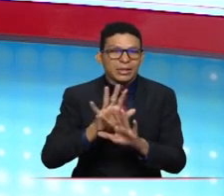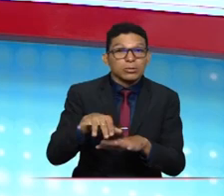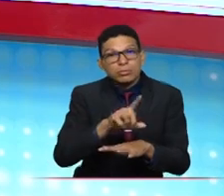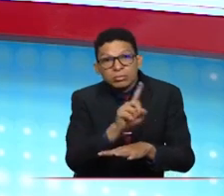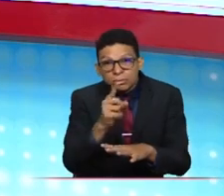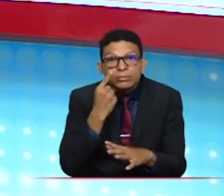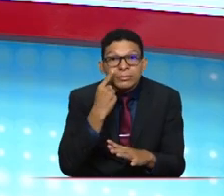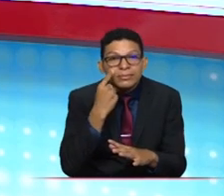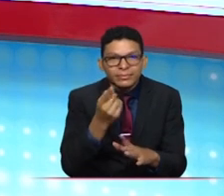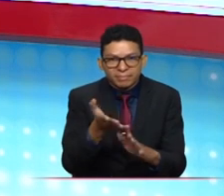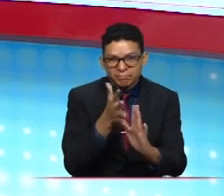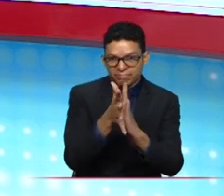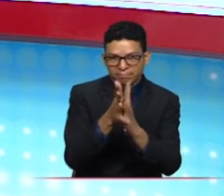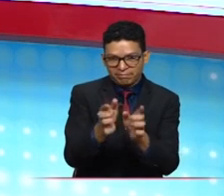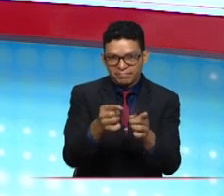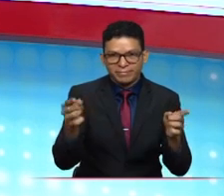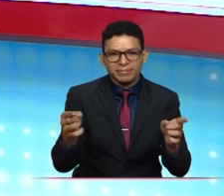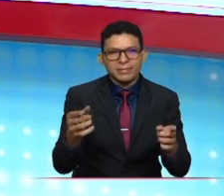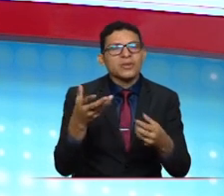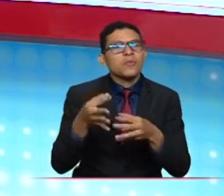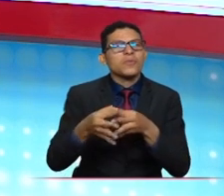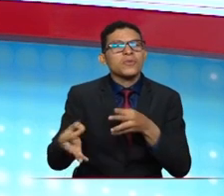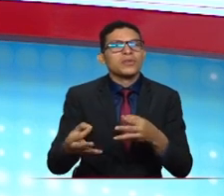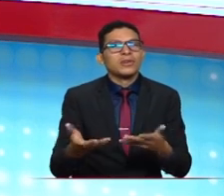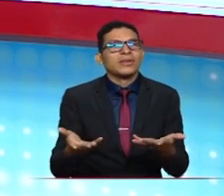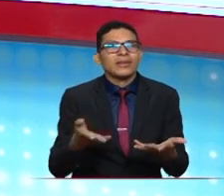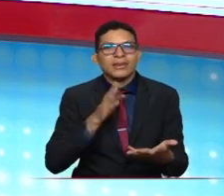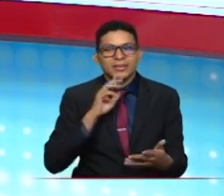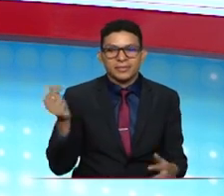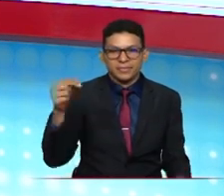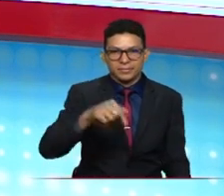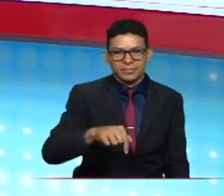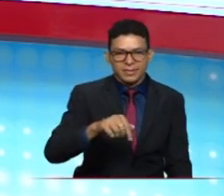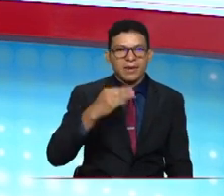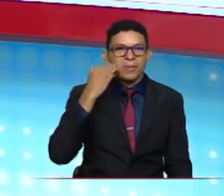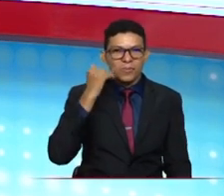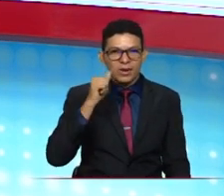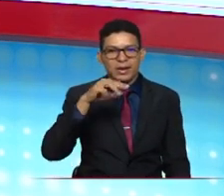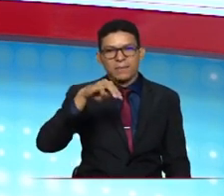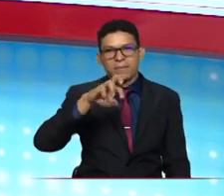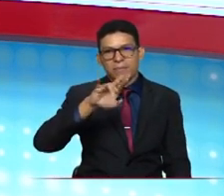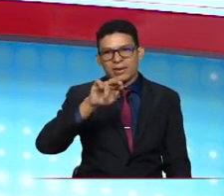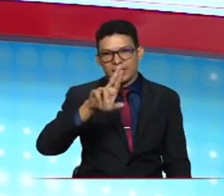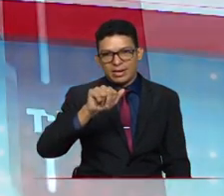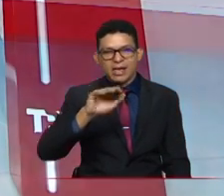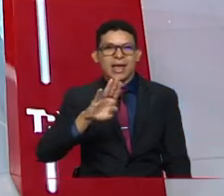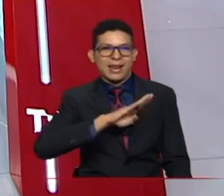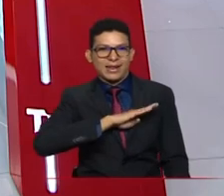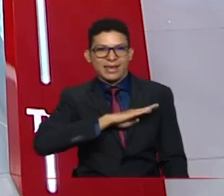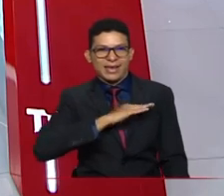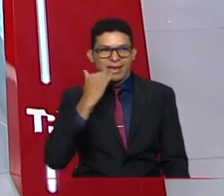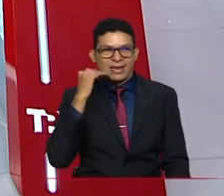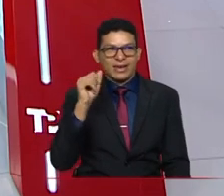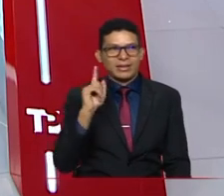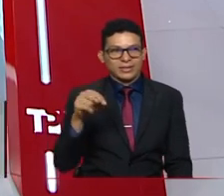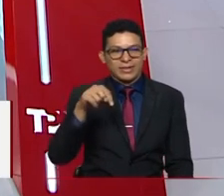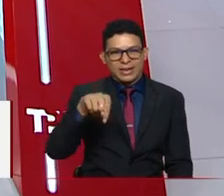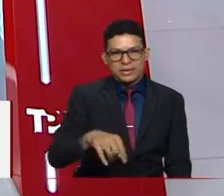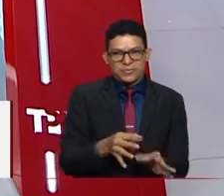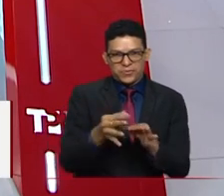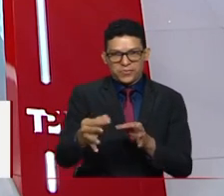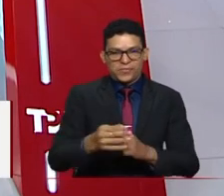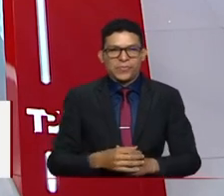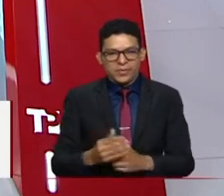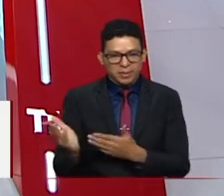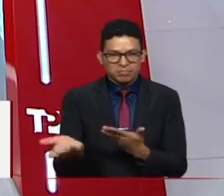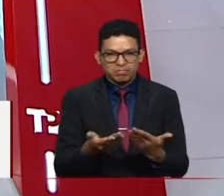para conocer todos los detalles del municipio nos acompaña Alba Marina Gómez la alcaldesa de Versalles Buenos días alcaldesa bienvenida a